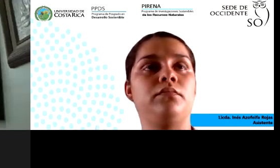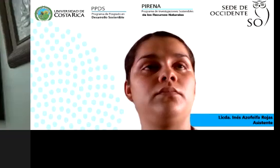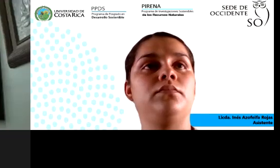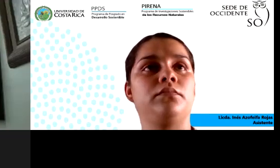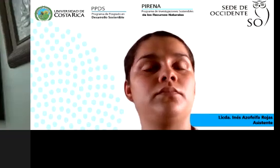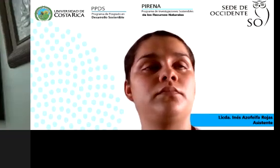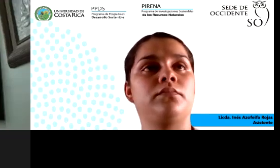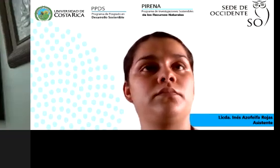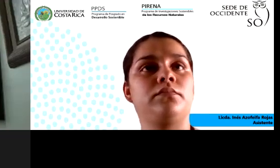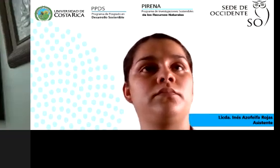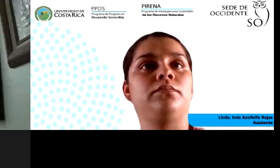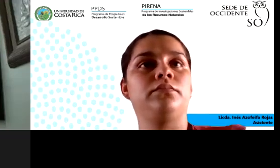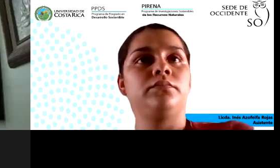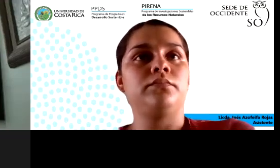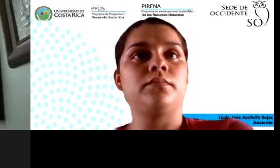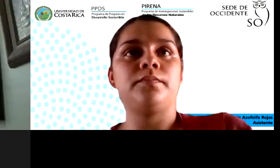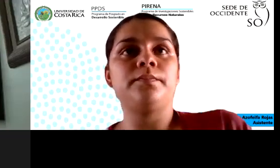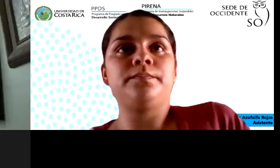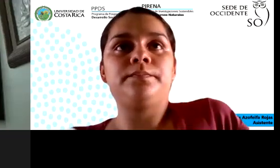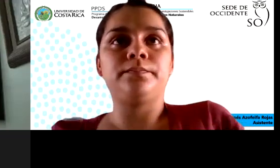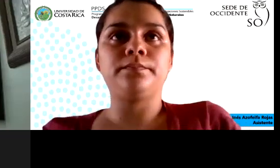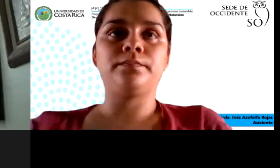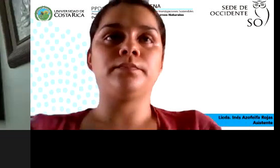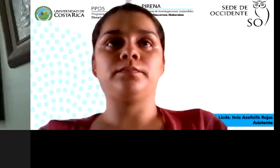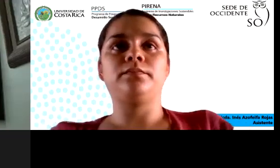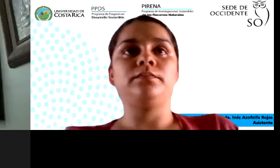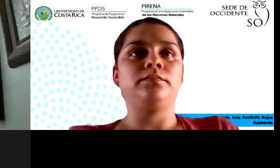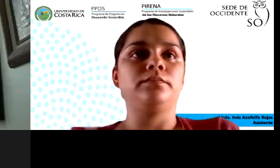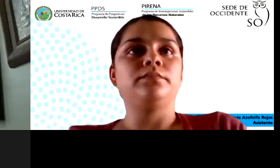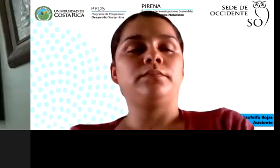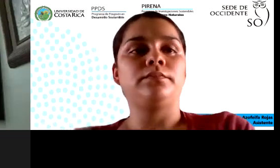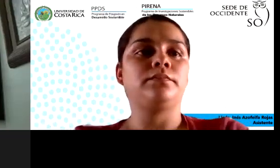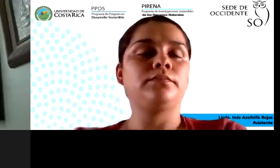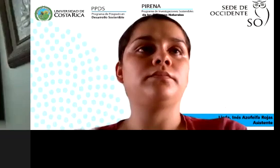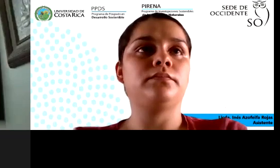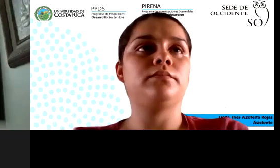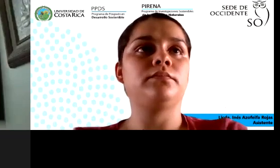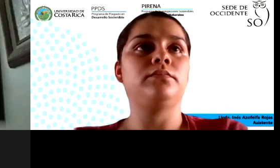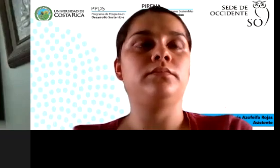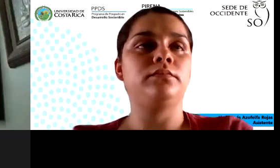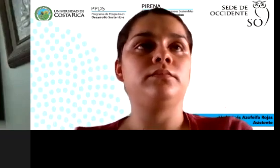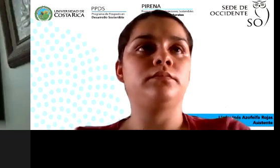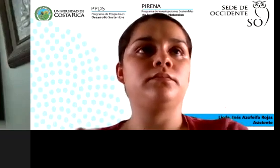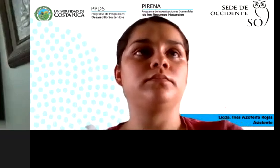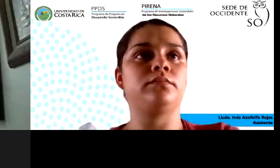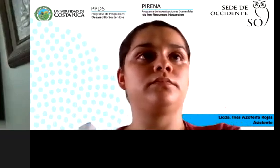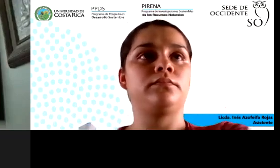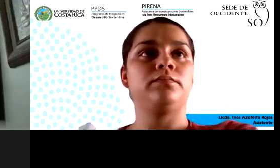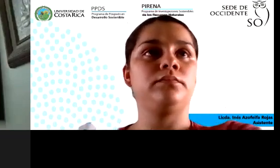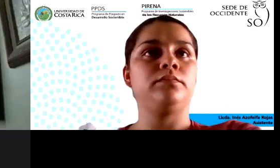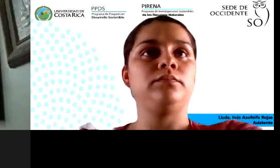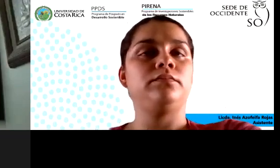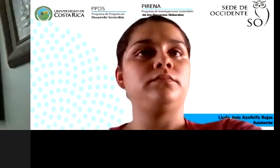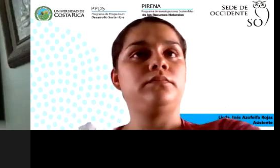ahí? Pues son datos de registro que tenemos 5 años de estar monitoreando. 5 años que se recorre la